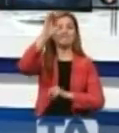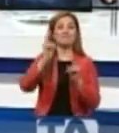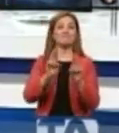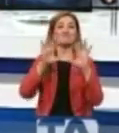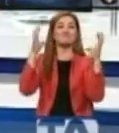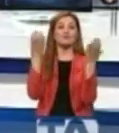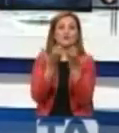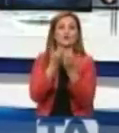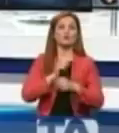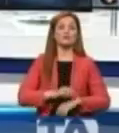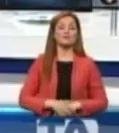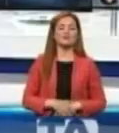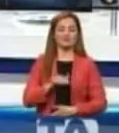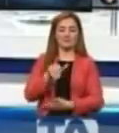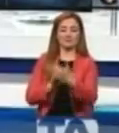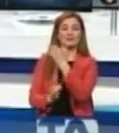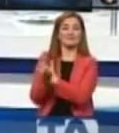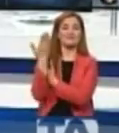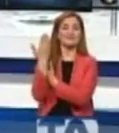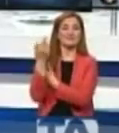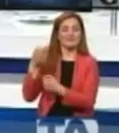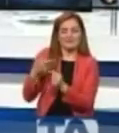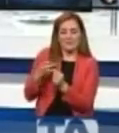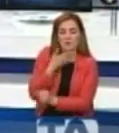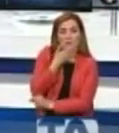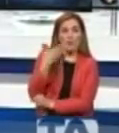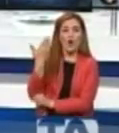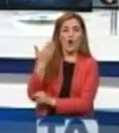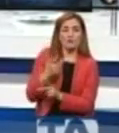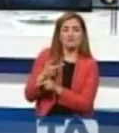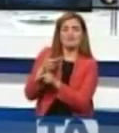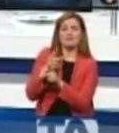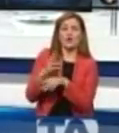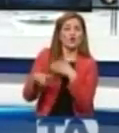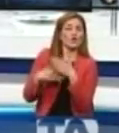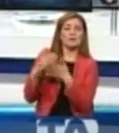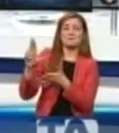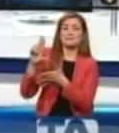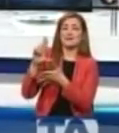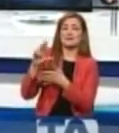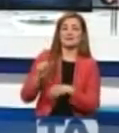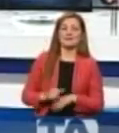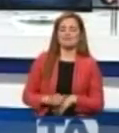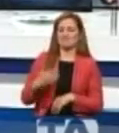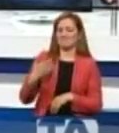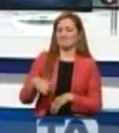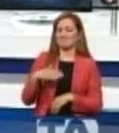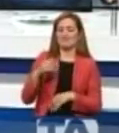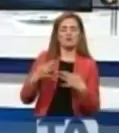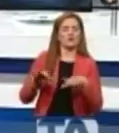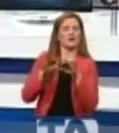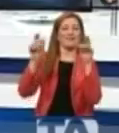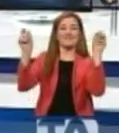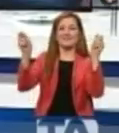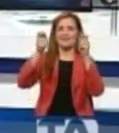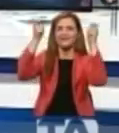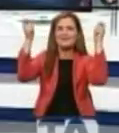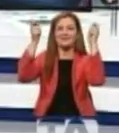Humanidad. El centro histórico, uno de los mejor conservados de toda América Latina, fue el escenario de esta